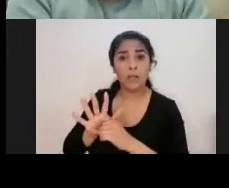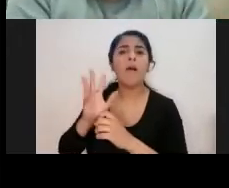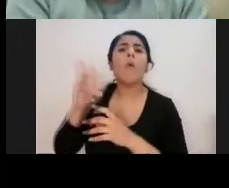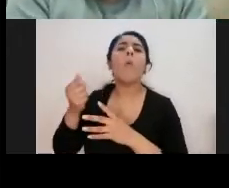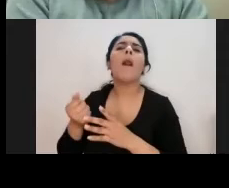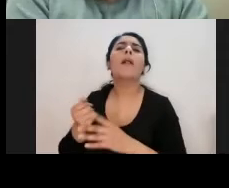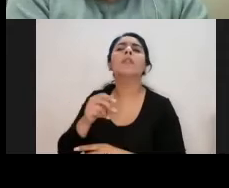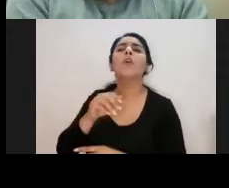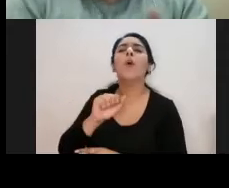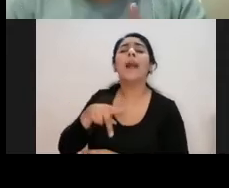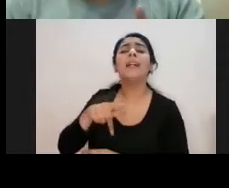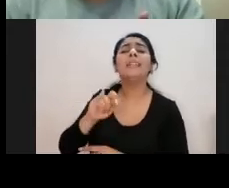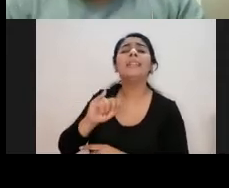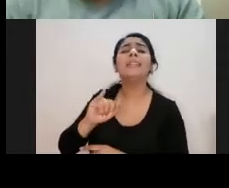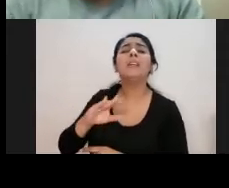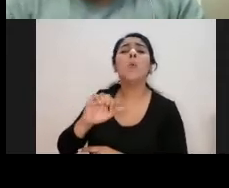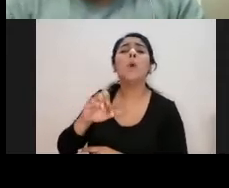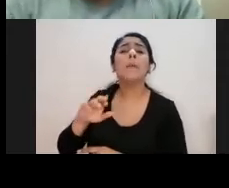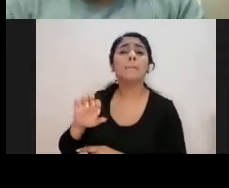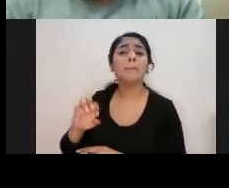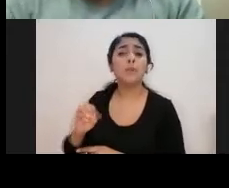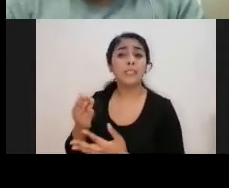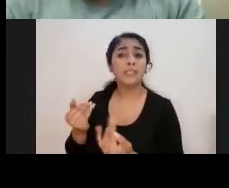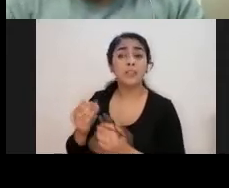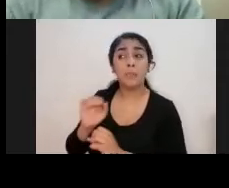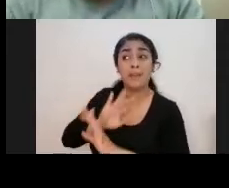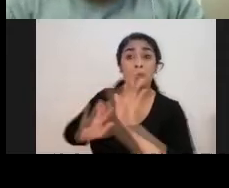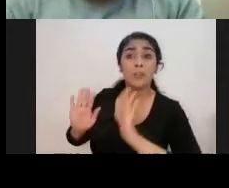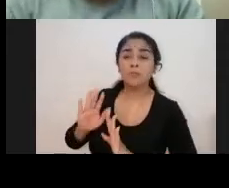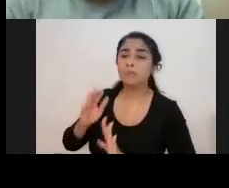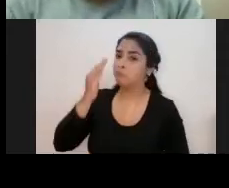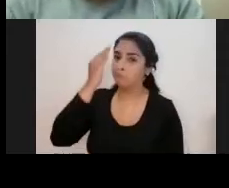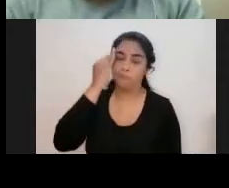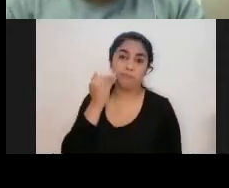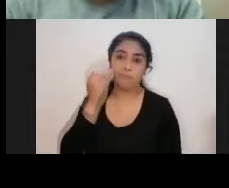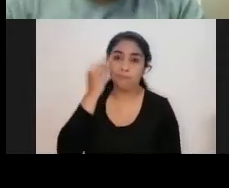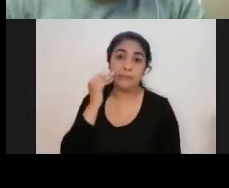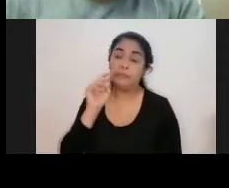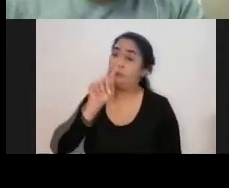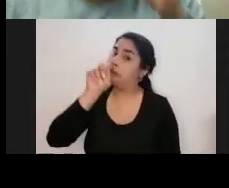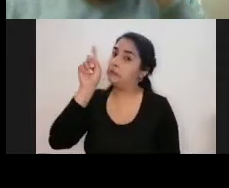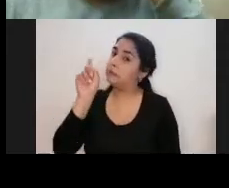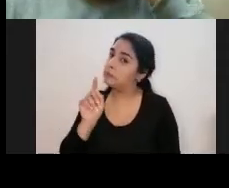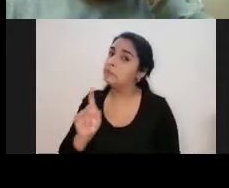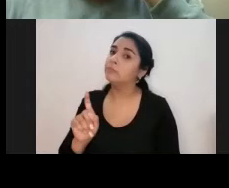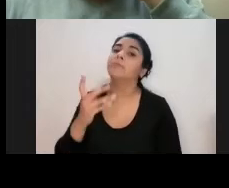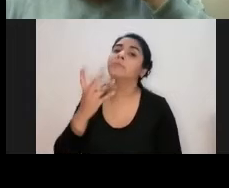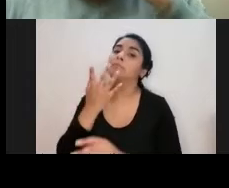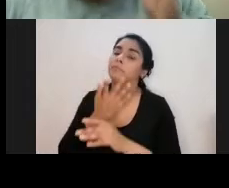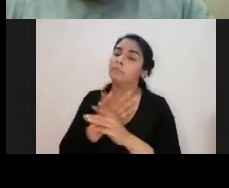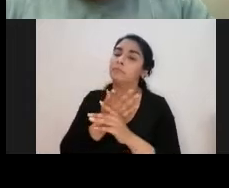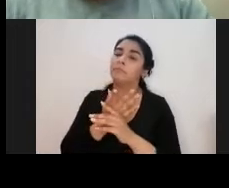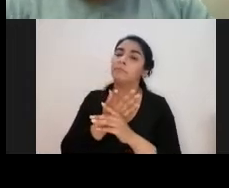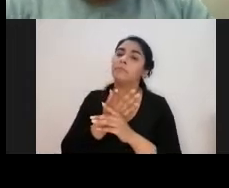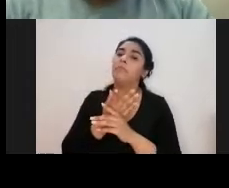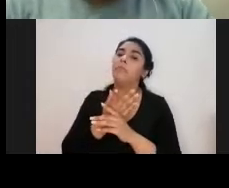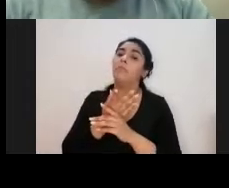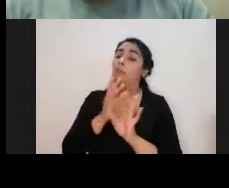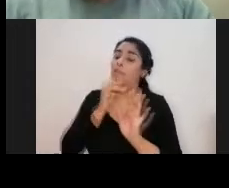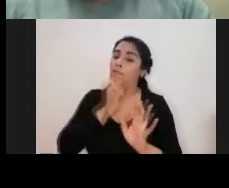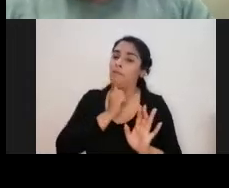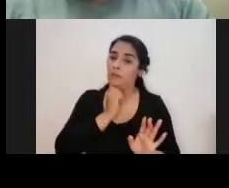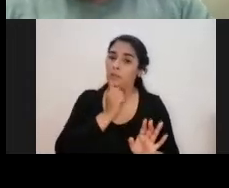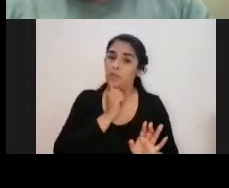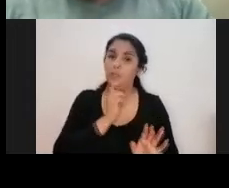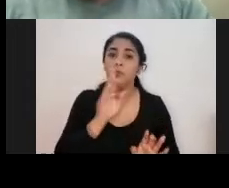neutralizantes necesito para estar protegido? Eso no lo sabemos, ¿sí? Eso es una pregunta que está todavía para responder. Y